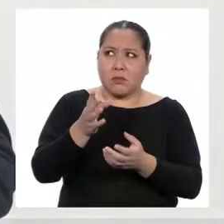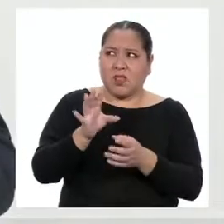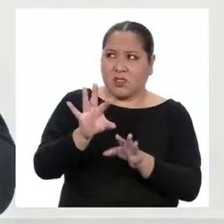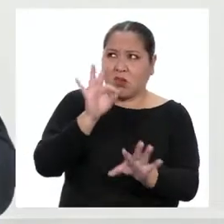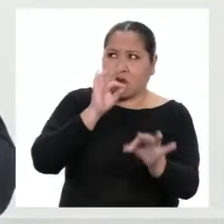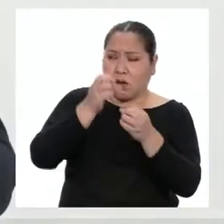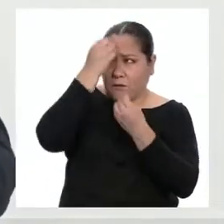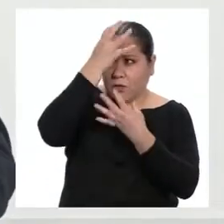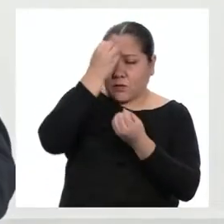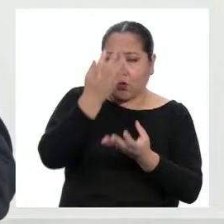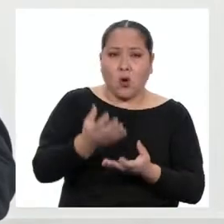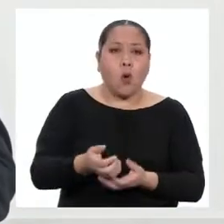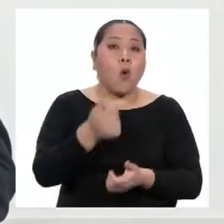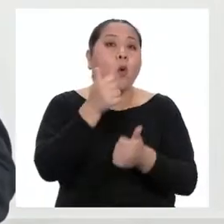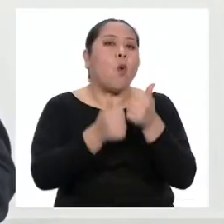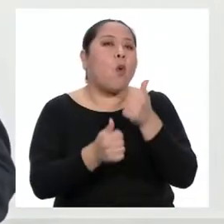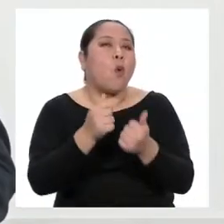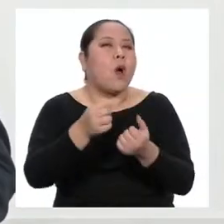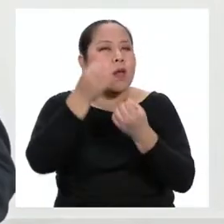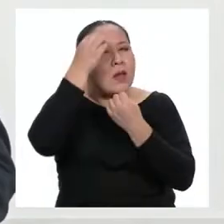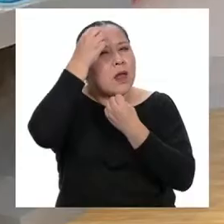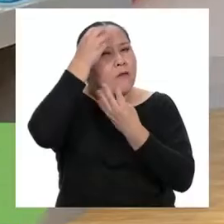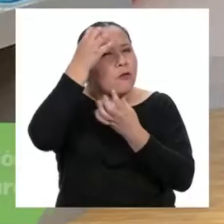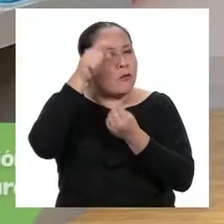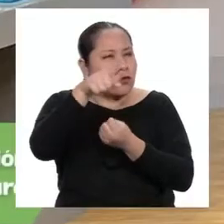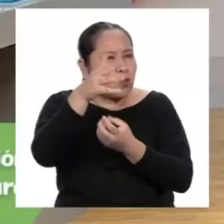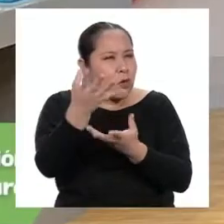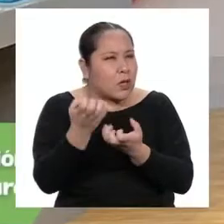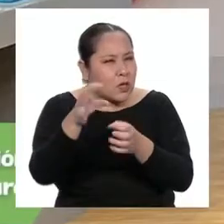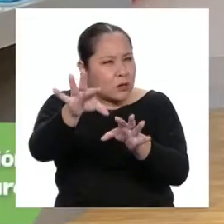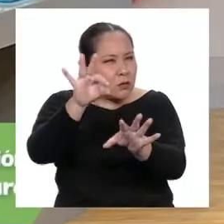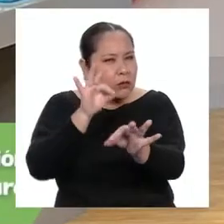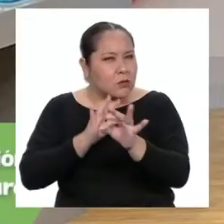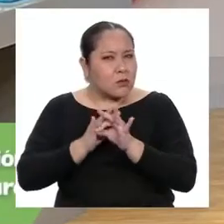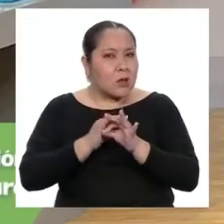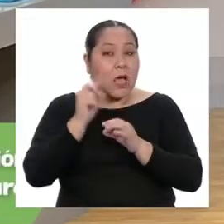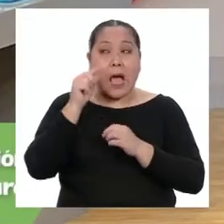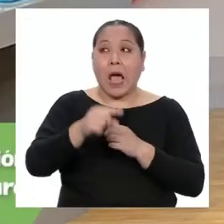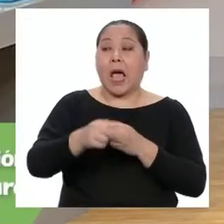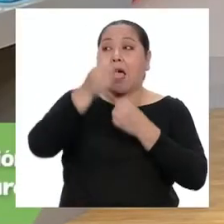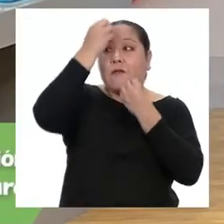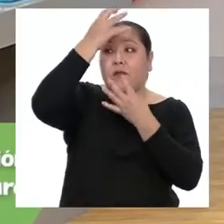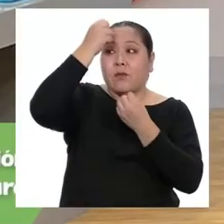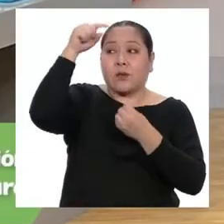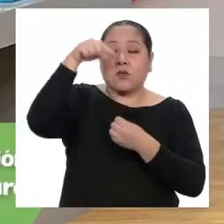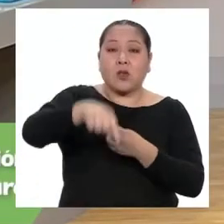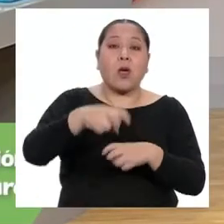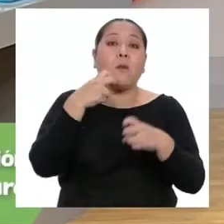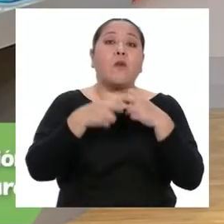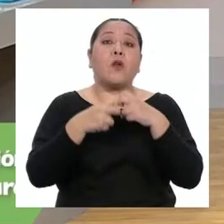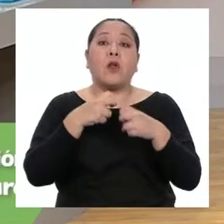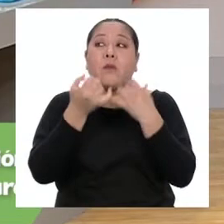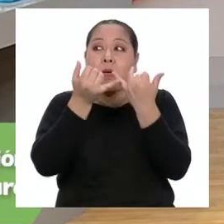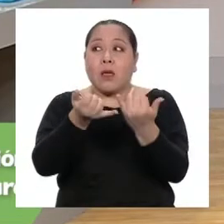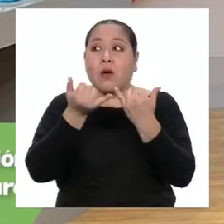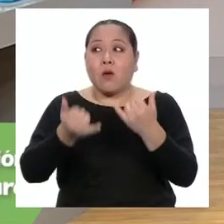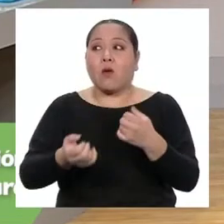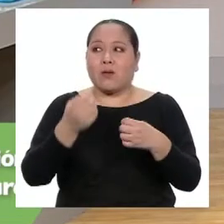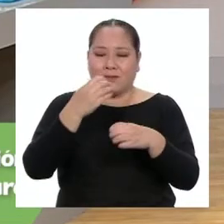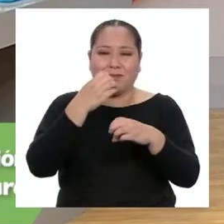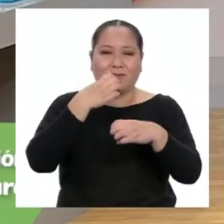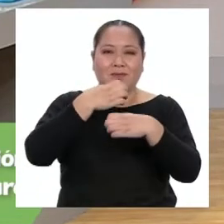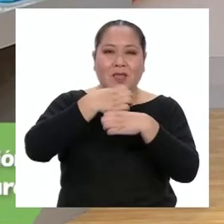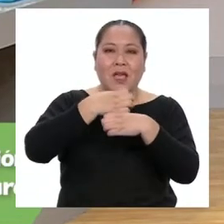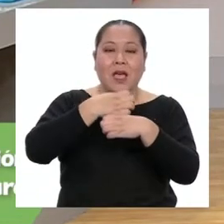¿no? ¿Qué información deseas obtener? Información sobre la situación actual de la discriminación que